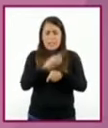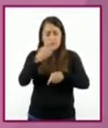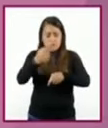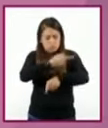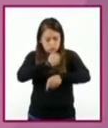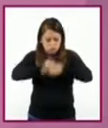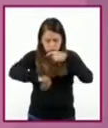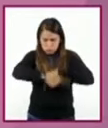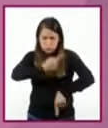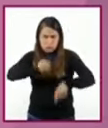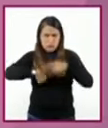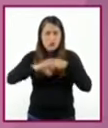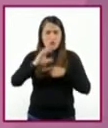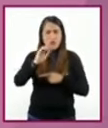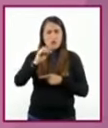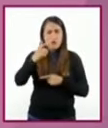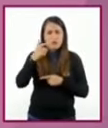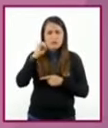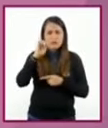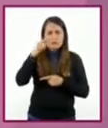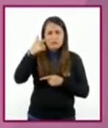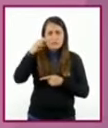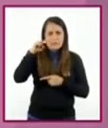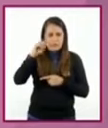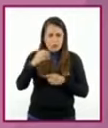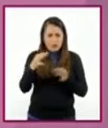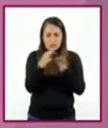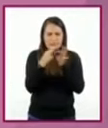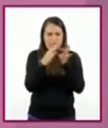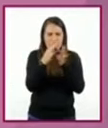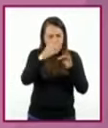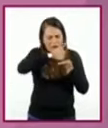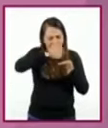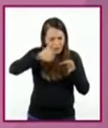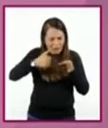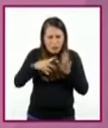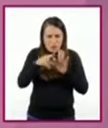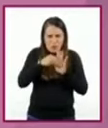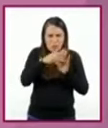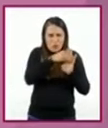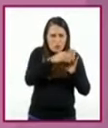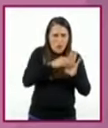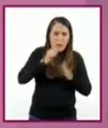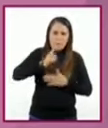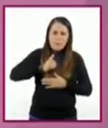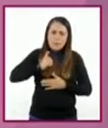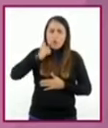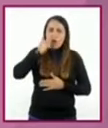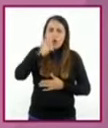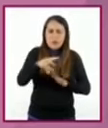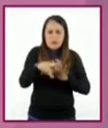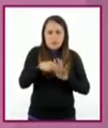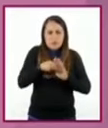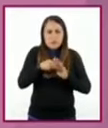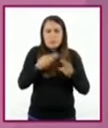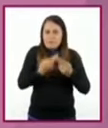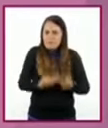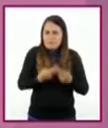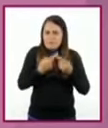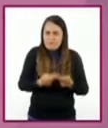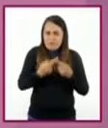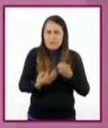El oxígeno llega a cada una de nuestras células, donde se lleva a cabo el aprovechamiento de los nutrientes, que